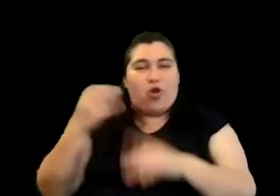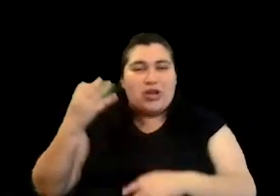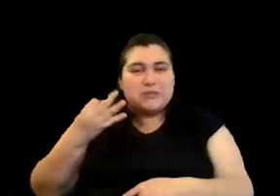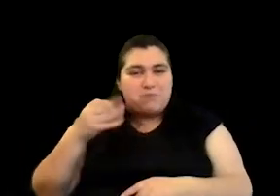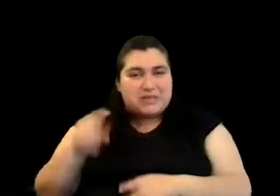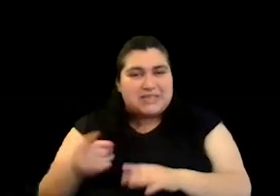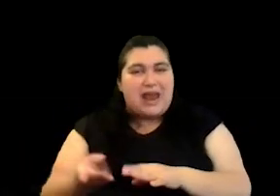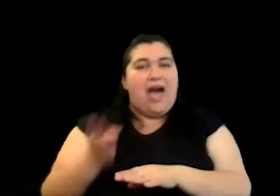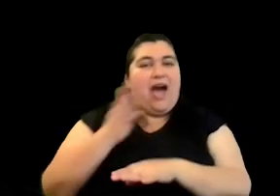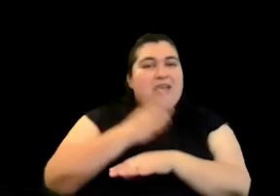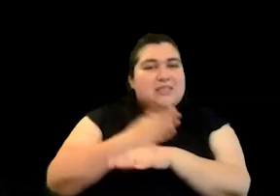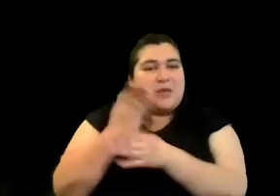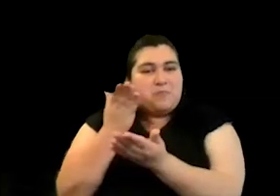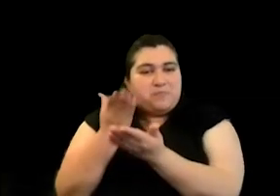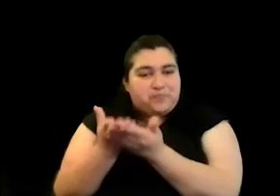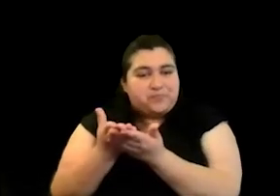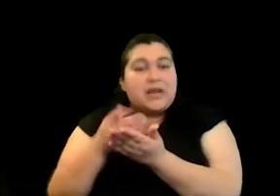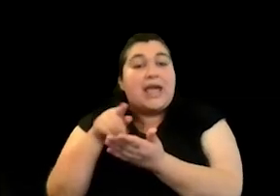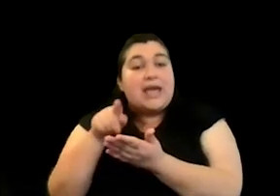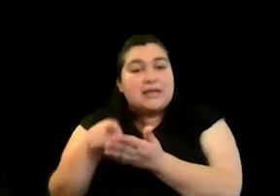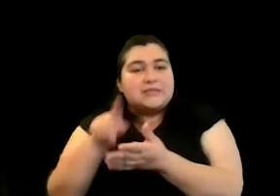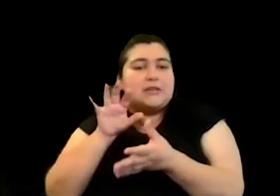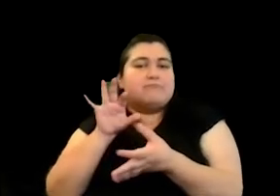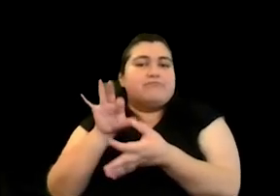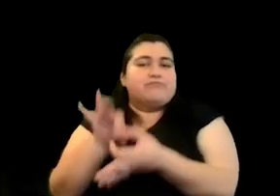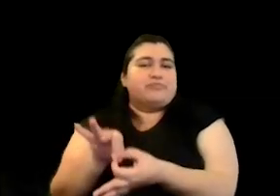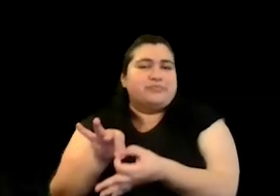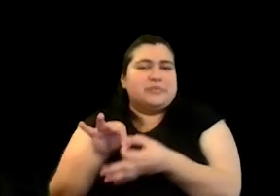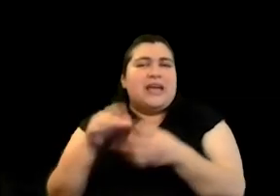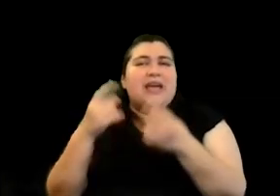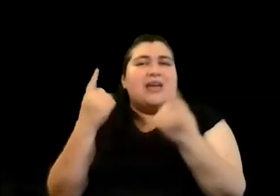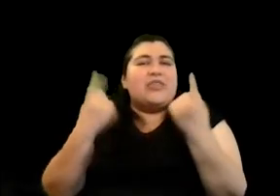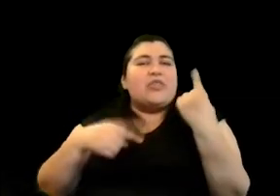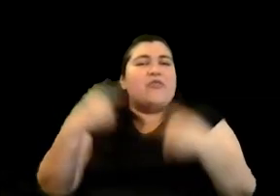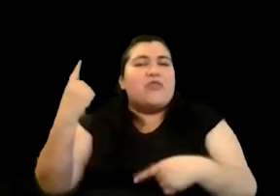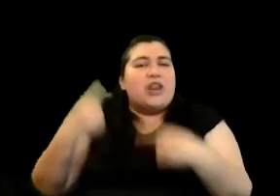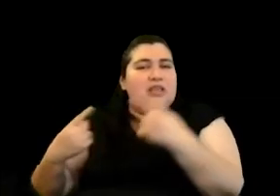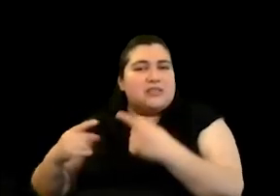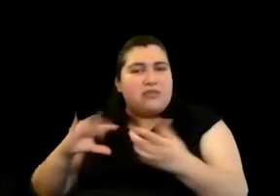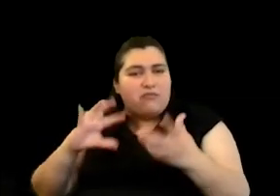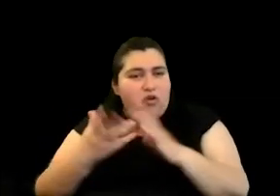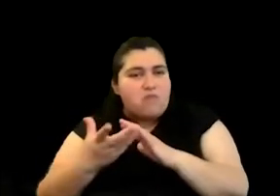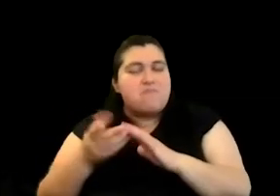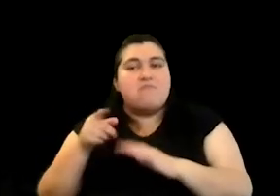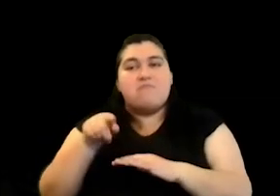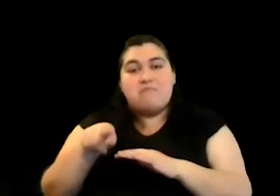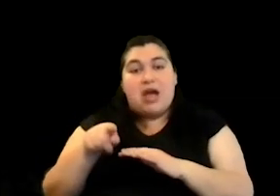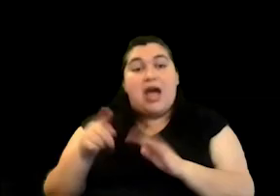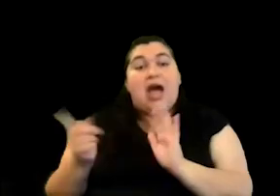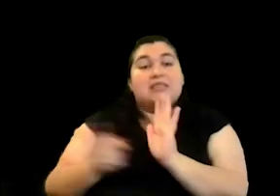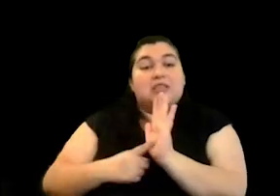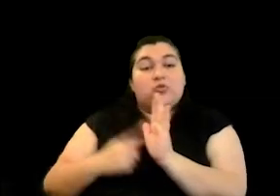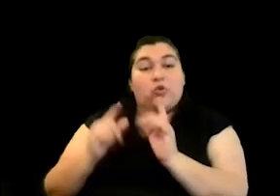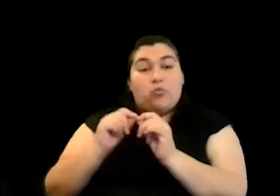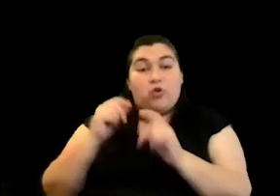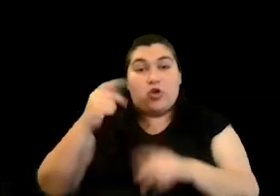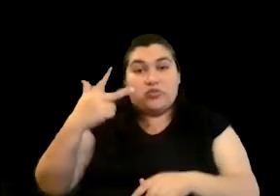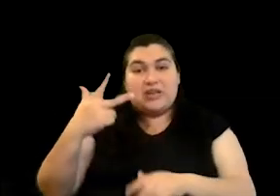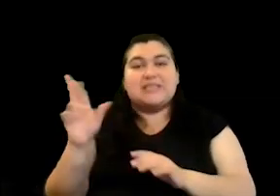ser utilizado ante determinadas contingencias previstas en el título 3 de la